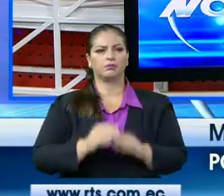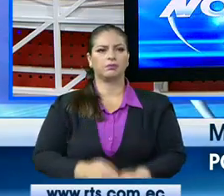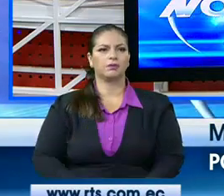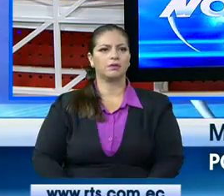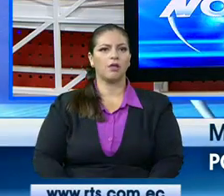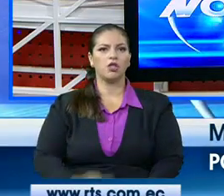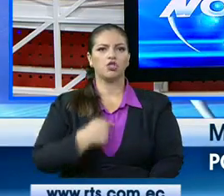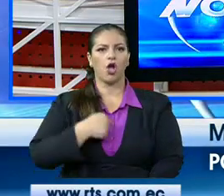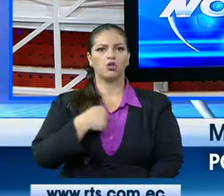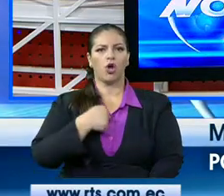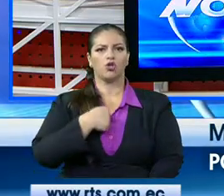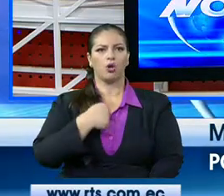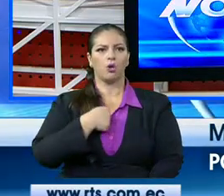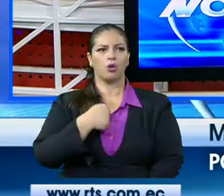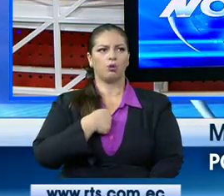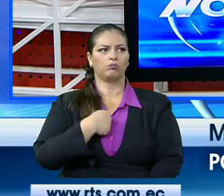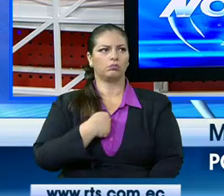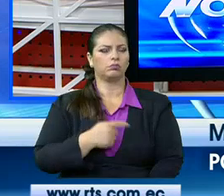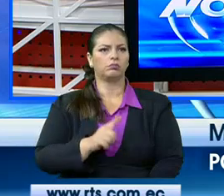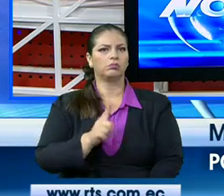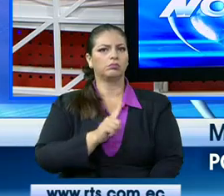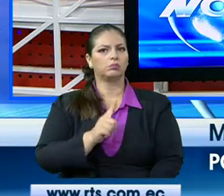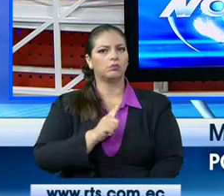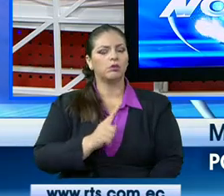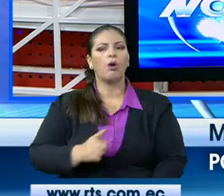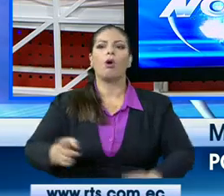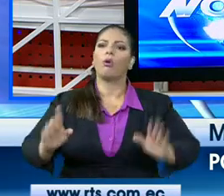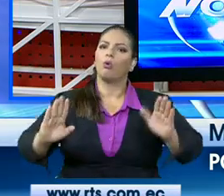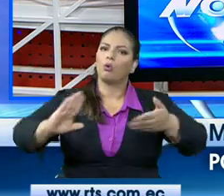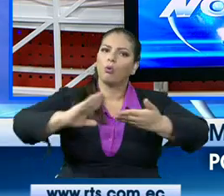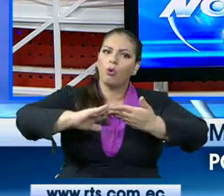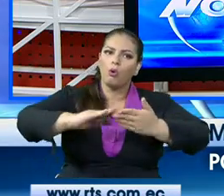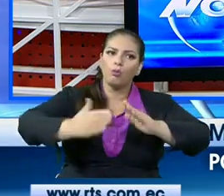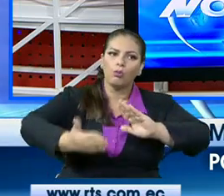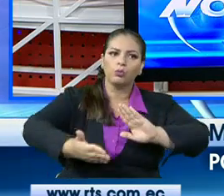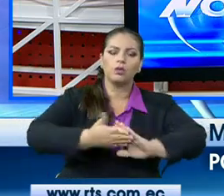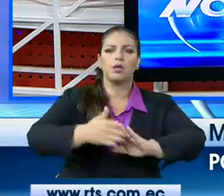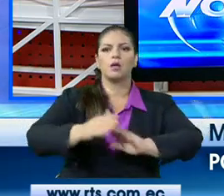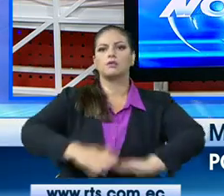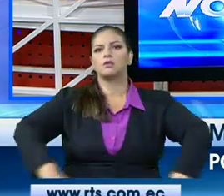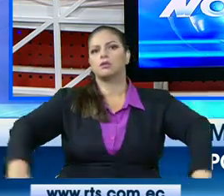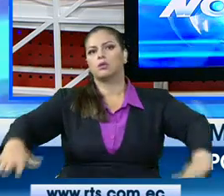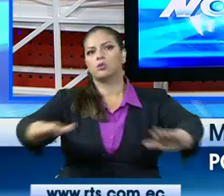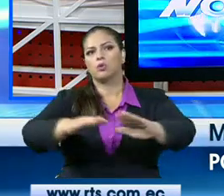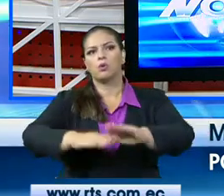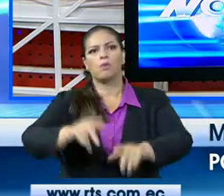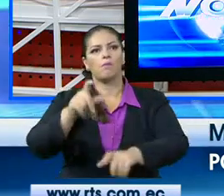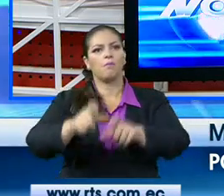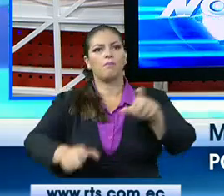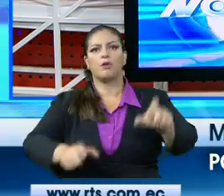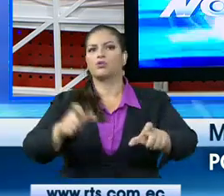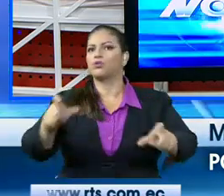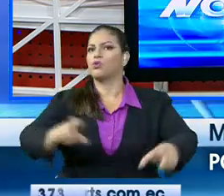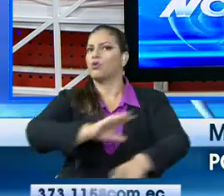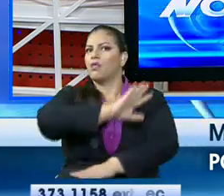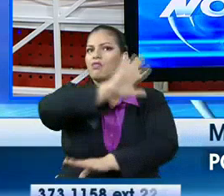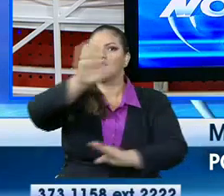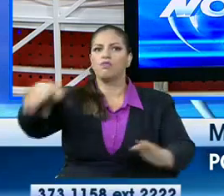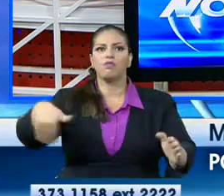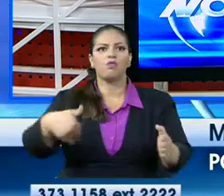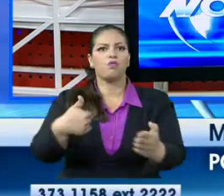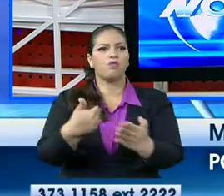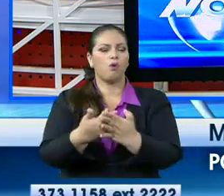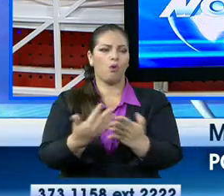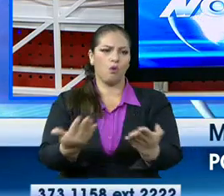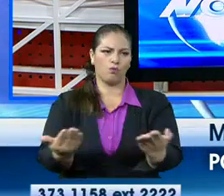la comunidad, el sector, el beneficio general y no del yo beneficio. No en vano el